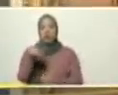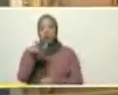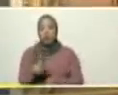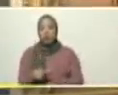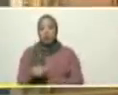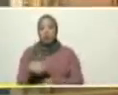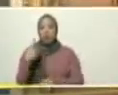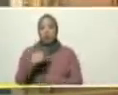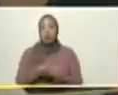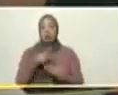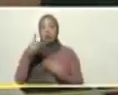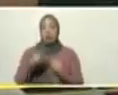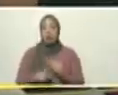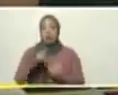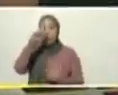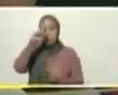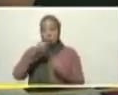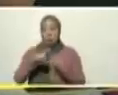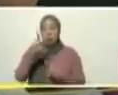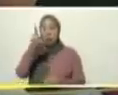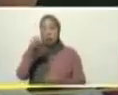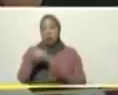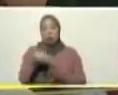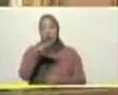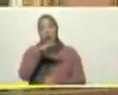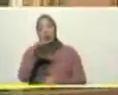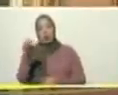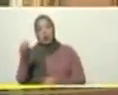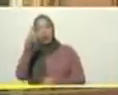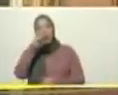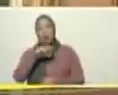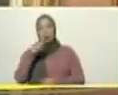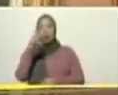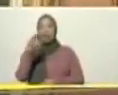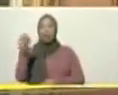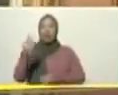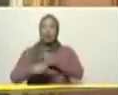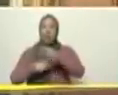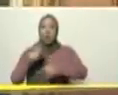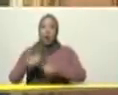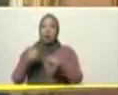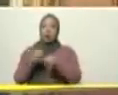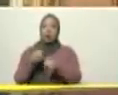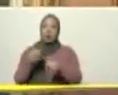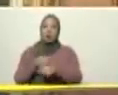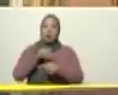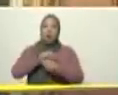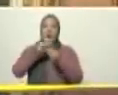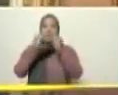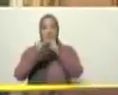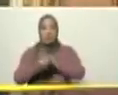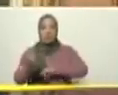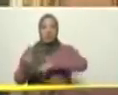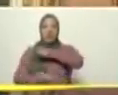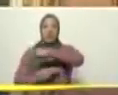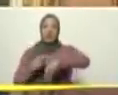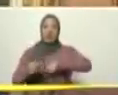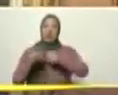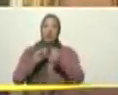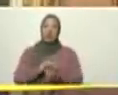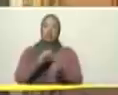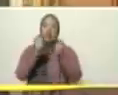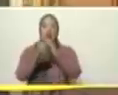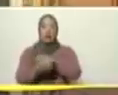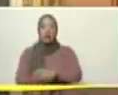nos plantearemos la meta 2050, 20 años más de revolución, de transformaciones, de renovación, de cambio, de